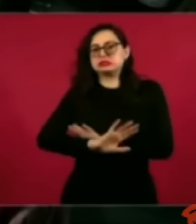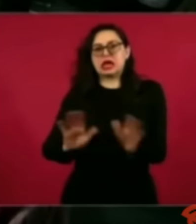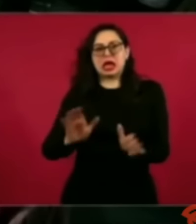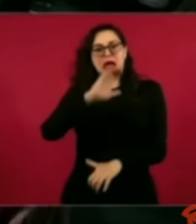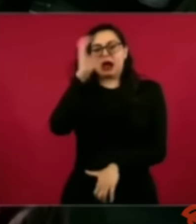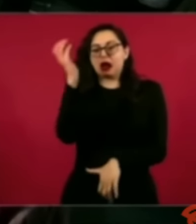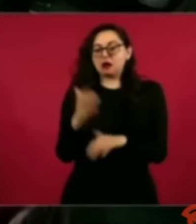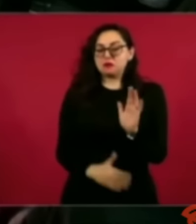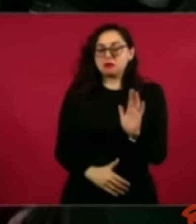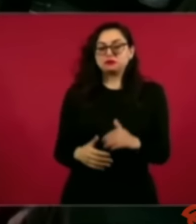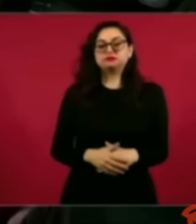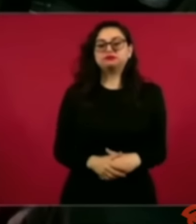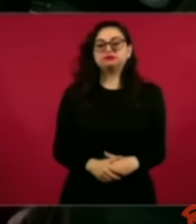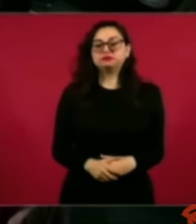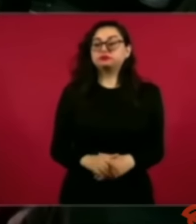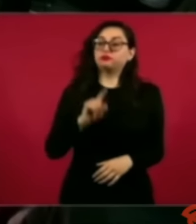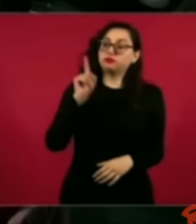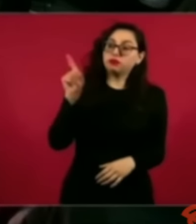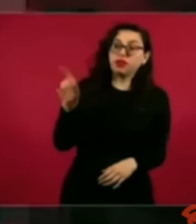me voy a Palenque,